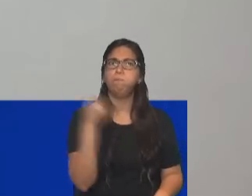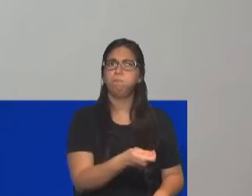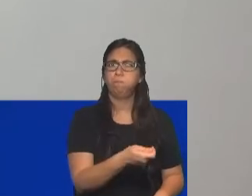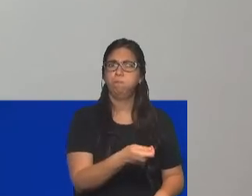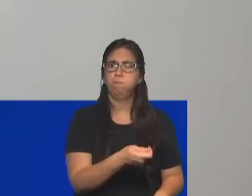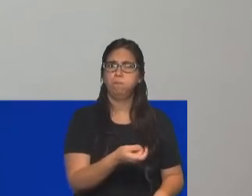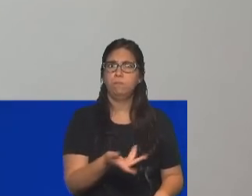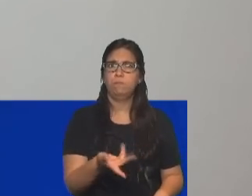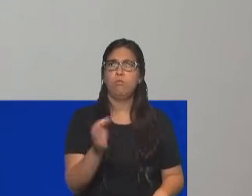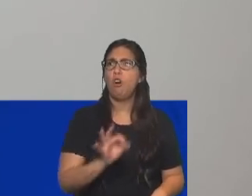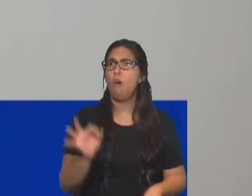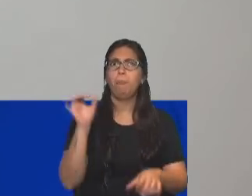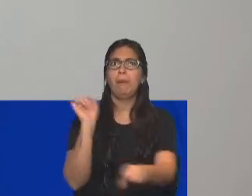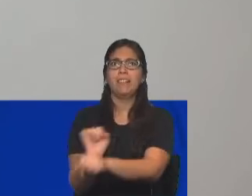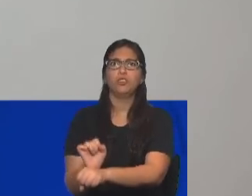Hoy en día están presos,